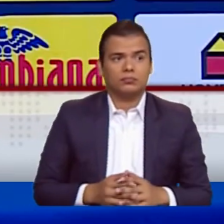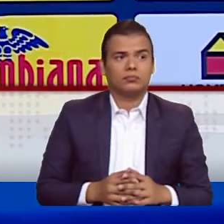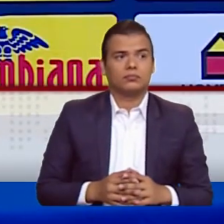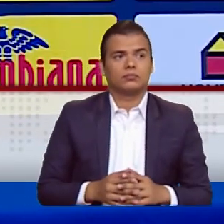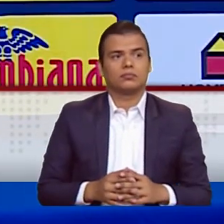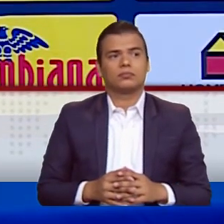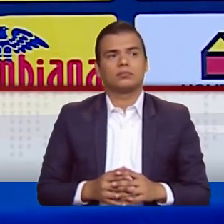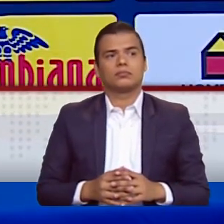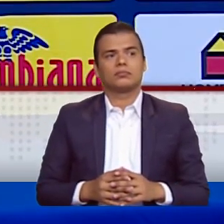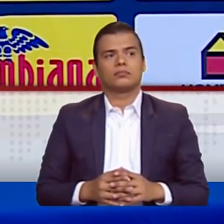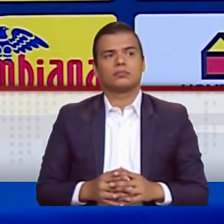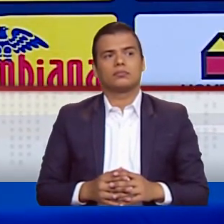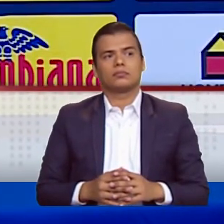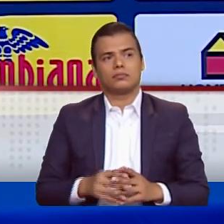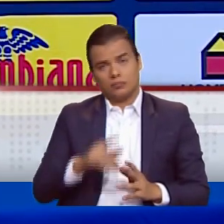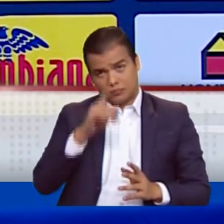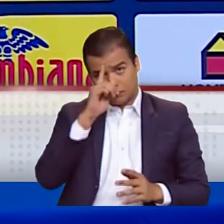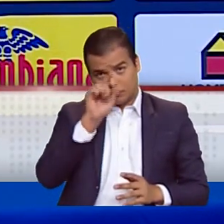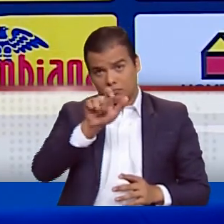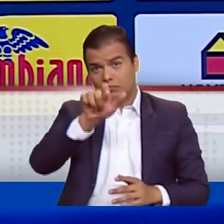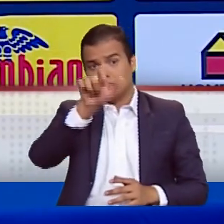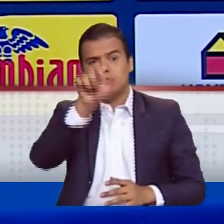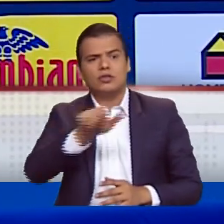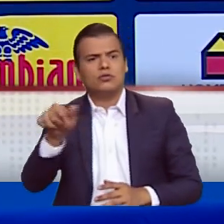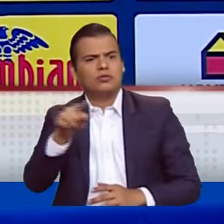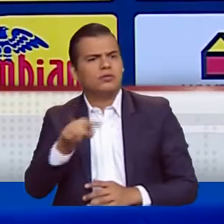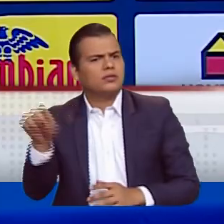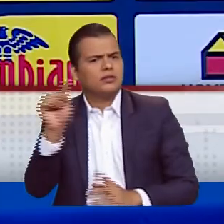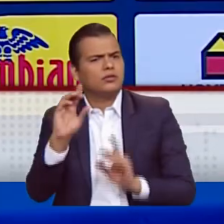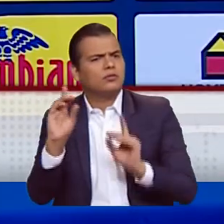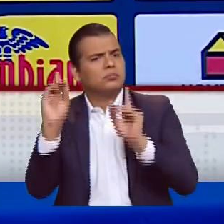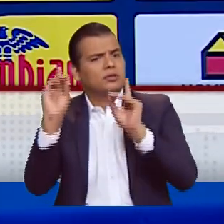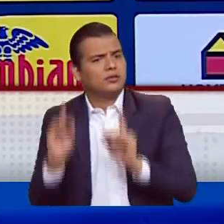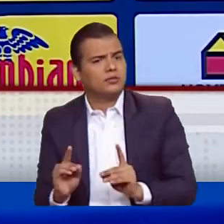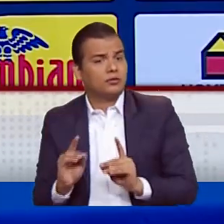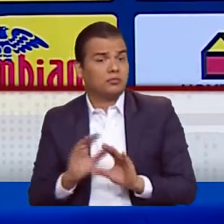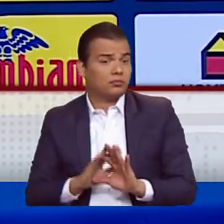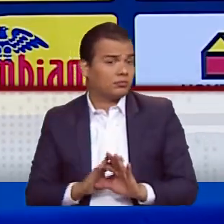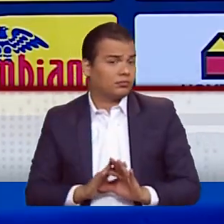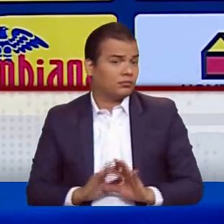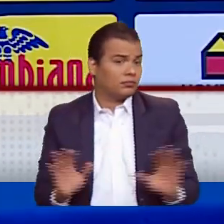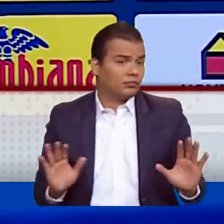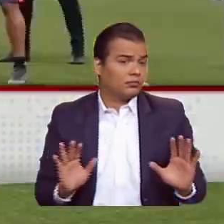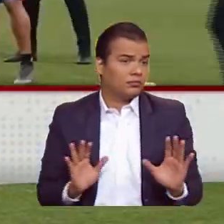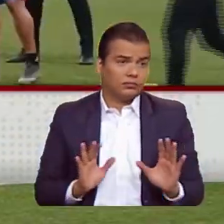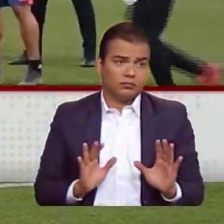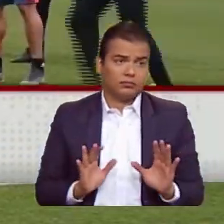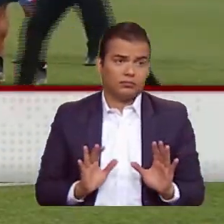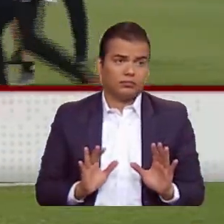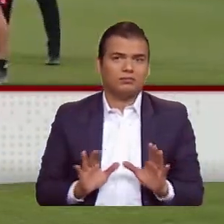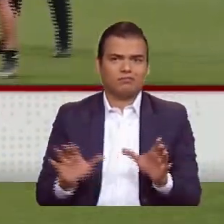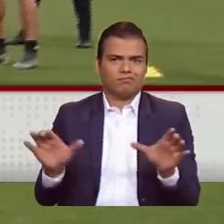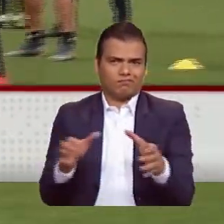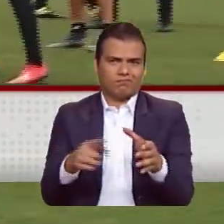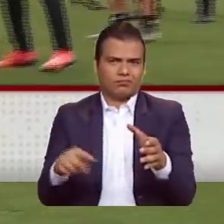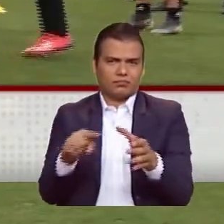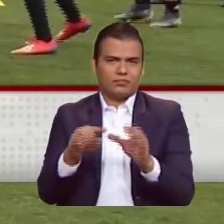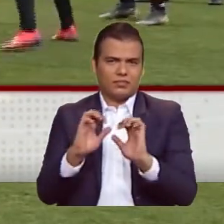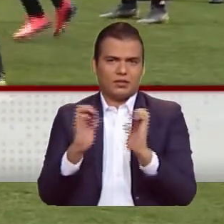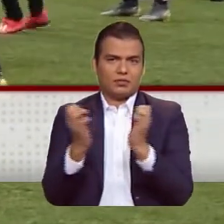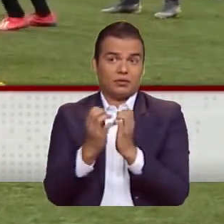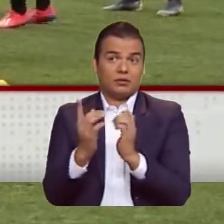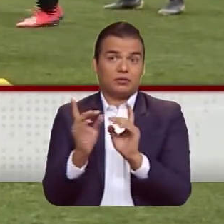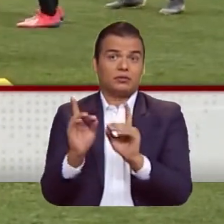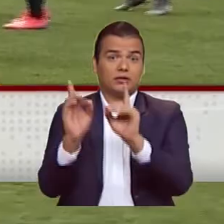ser la inspiración de los jugadores a decidir los partidos, porque, en la verdad, yo ya hablé